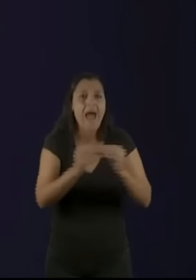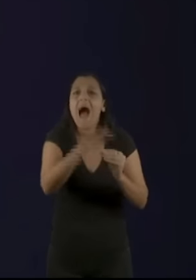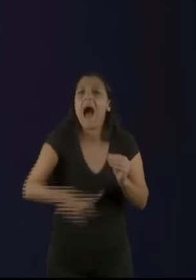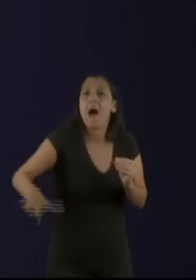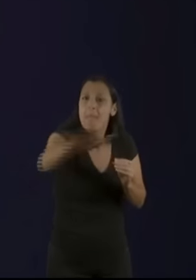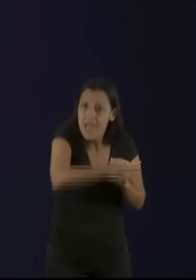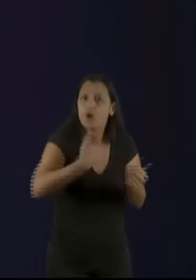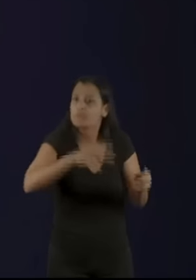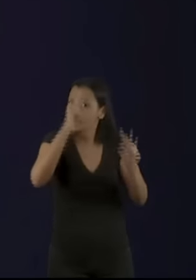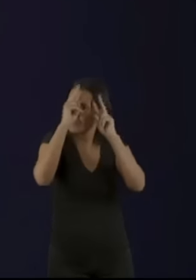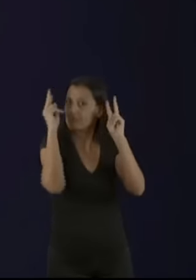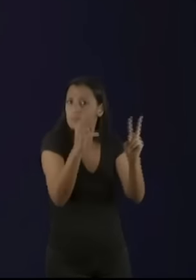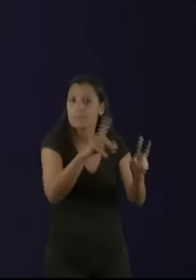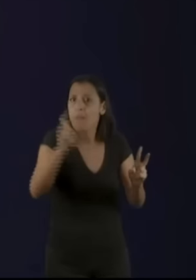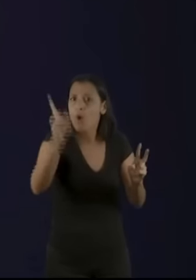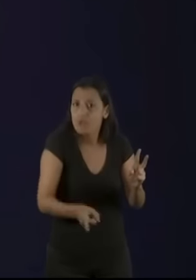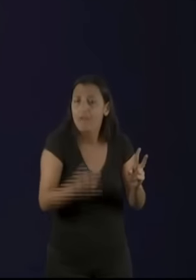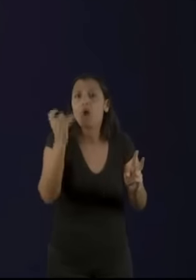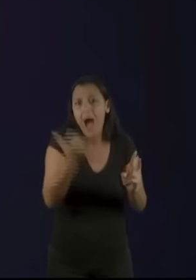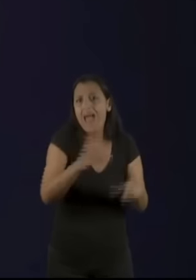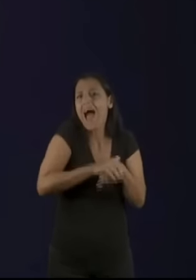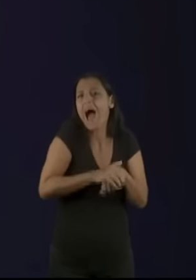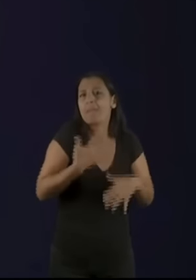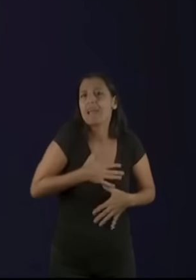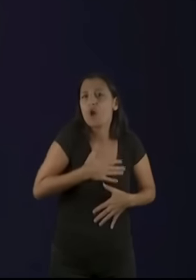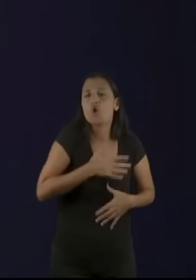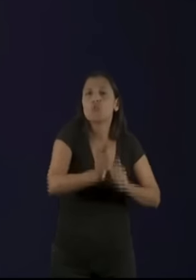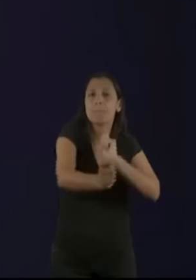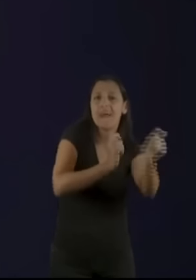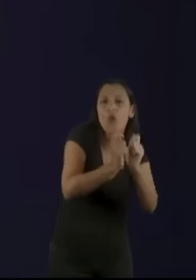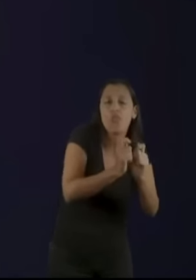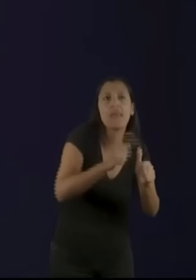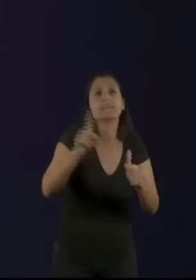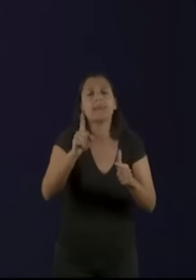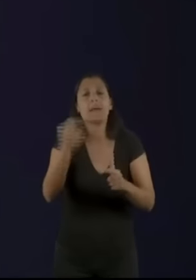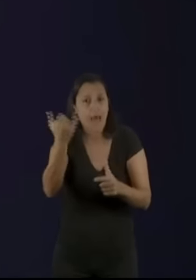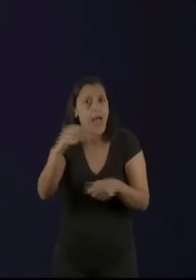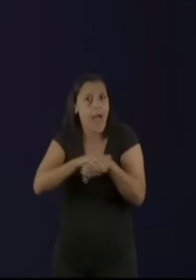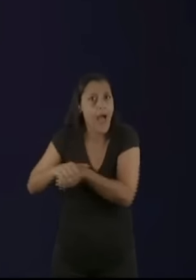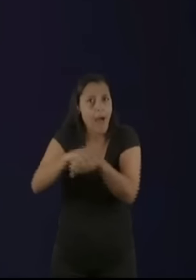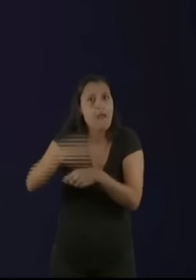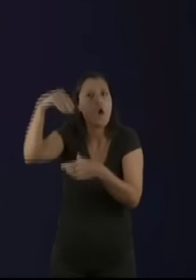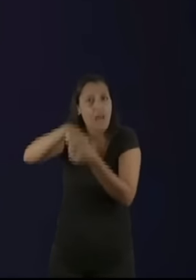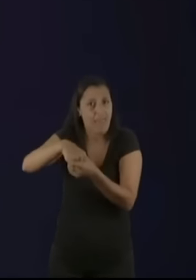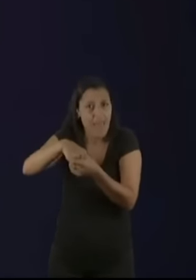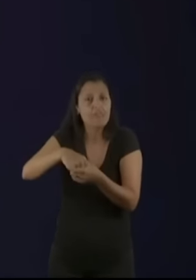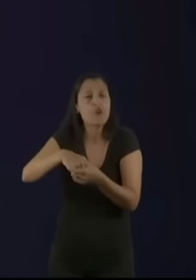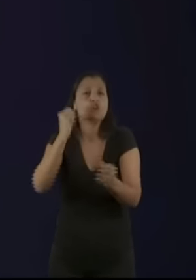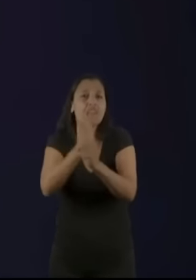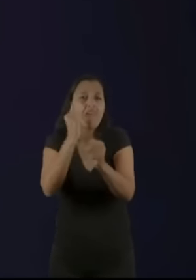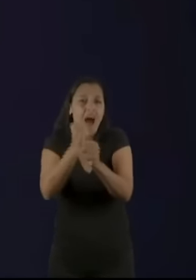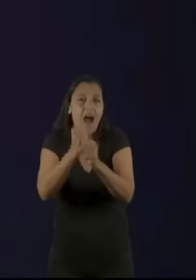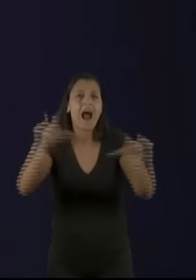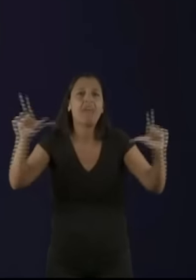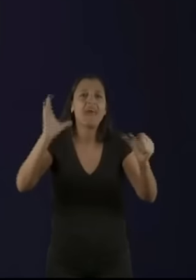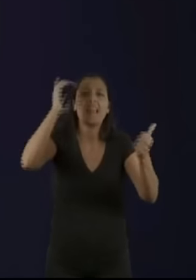y donde grandes amigos periodistas grandes amigos trabajando sin ser periodista en los medios de